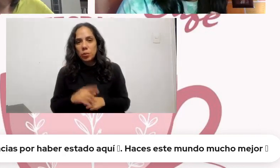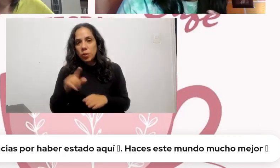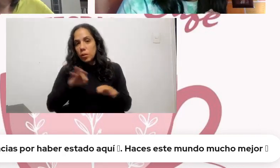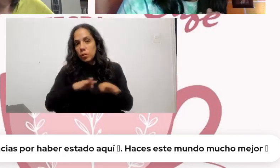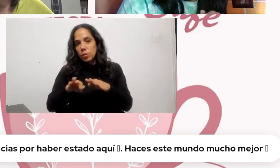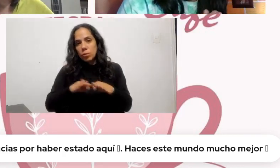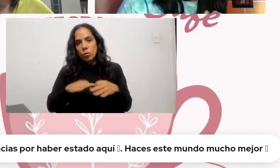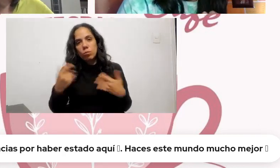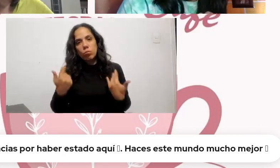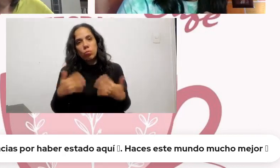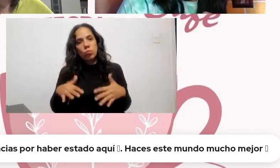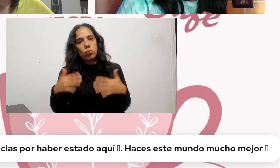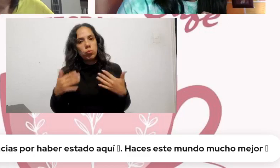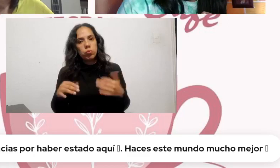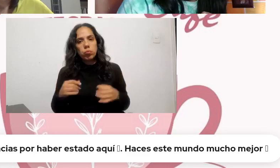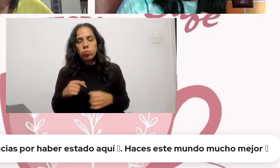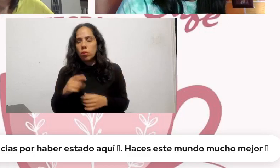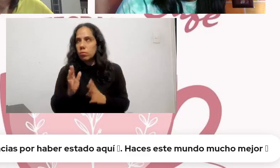con